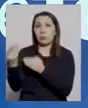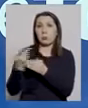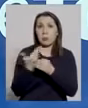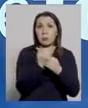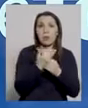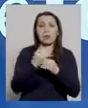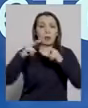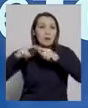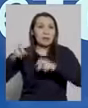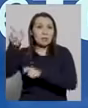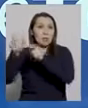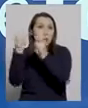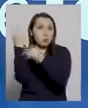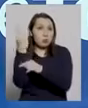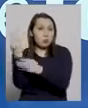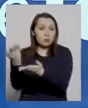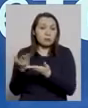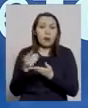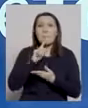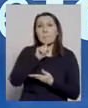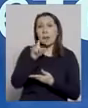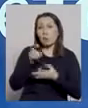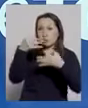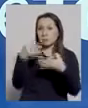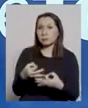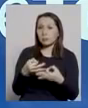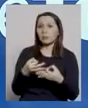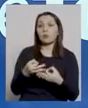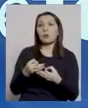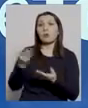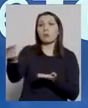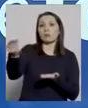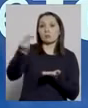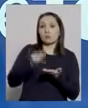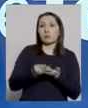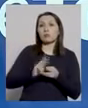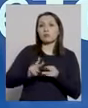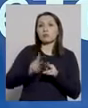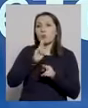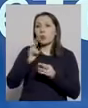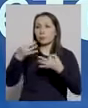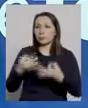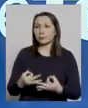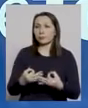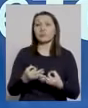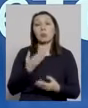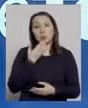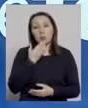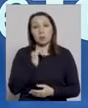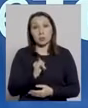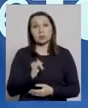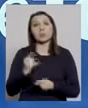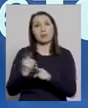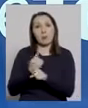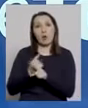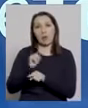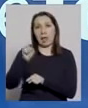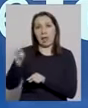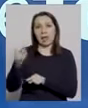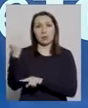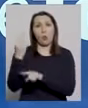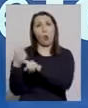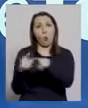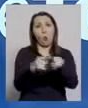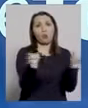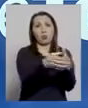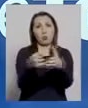que tengan los investigadores, y a través de preguntas concretas nos puedan entregar soluciones concretas. Por supuesto que vamos a conversar con ellos y con otros grupos